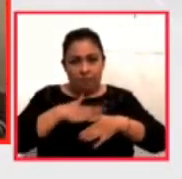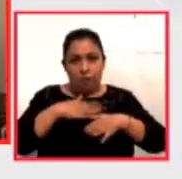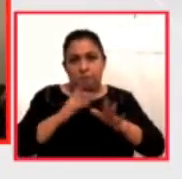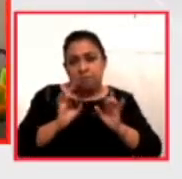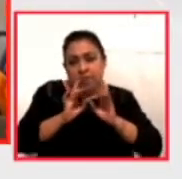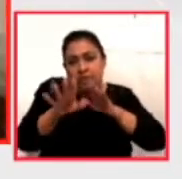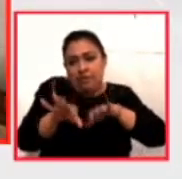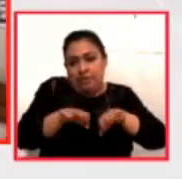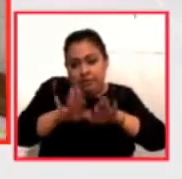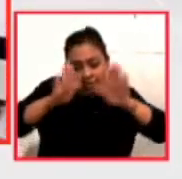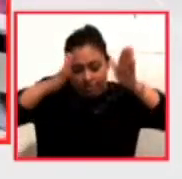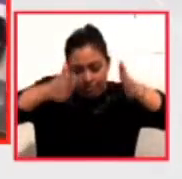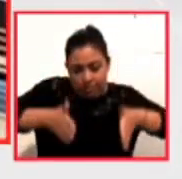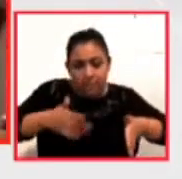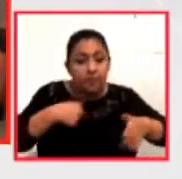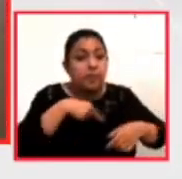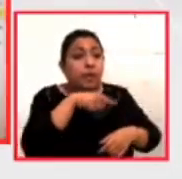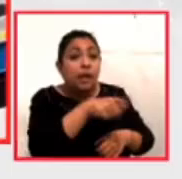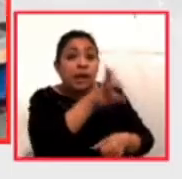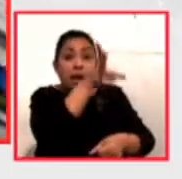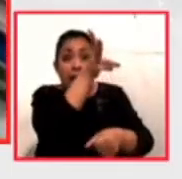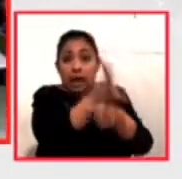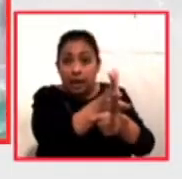cosas. Mi cámara,